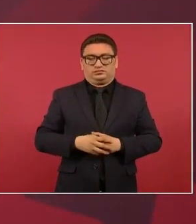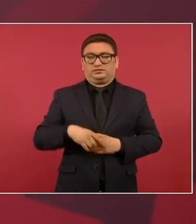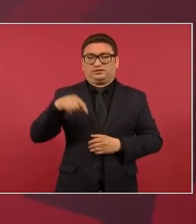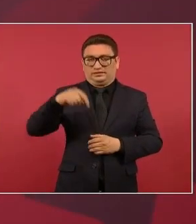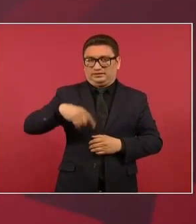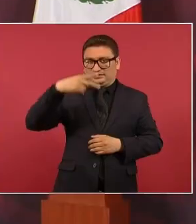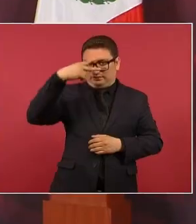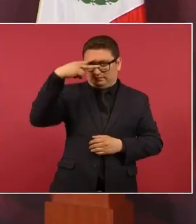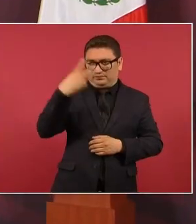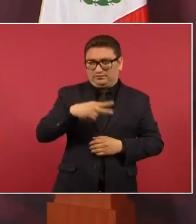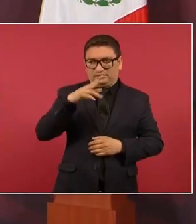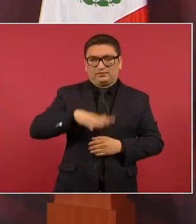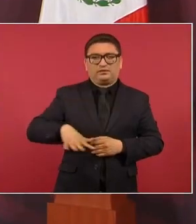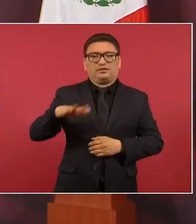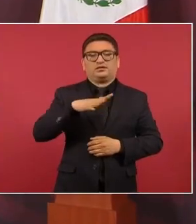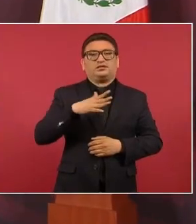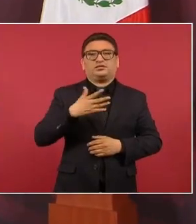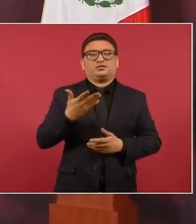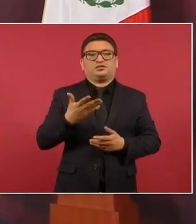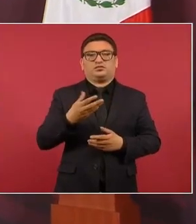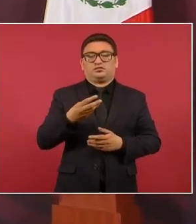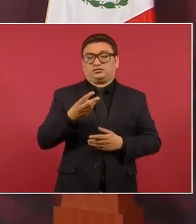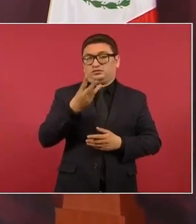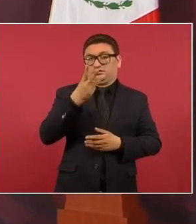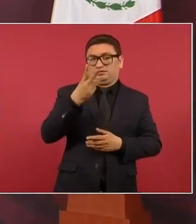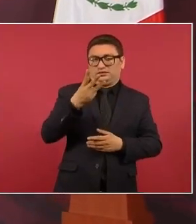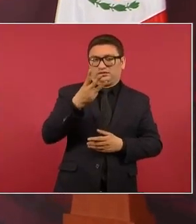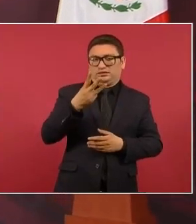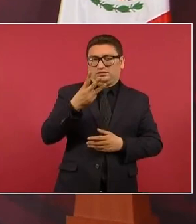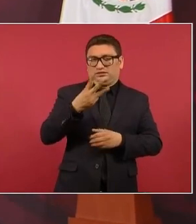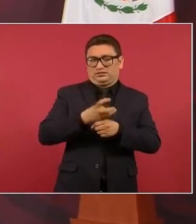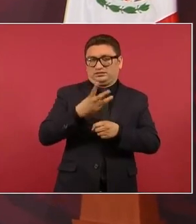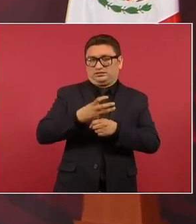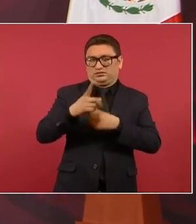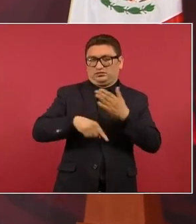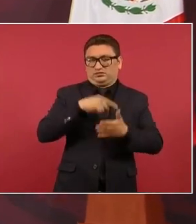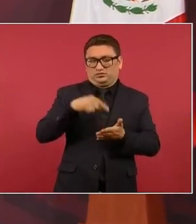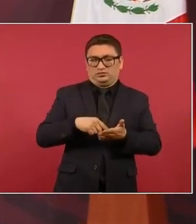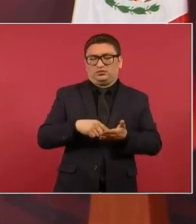México es de los tres países, si no el país